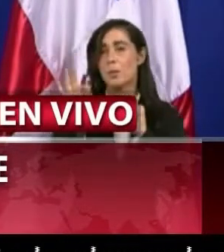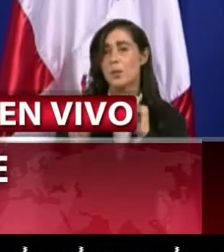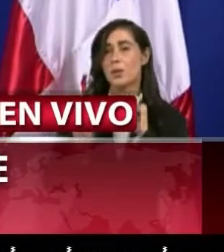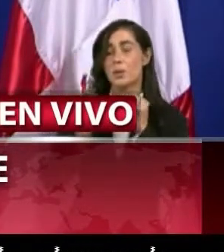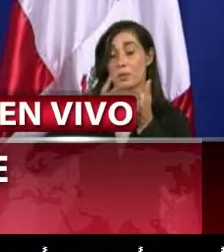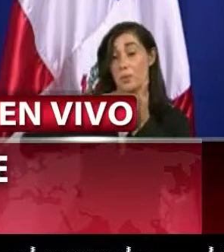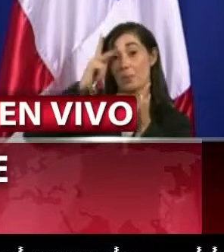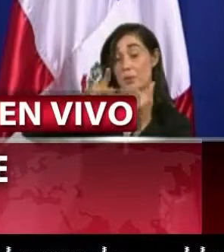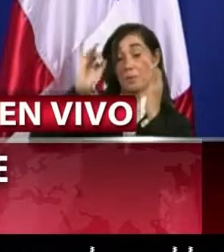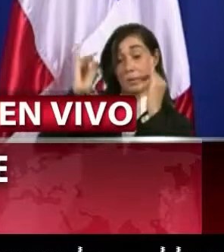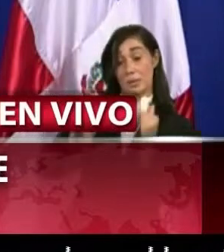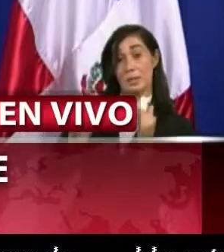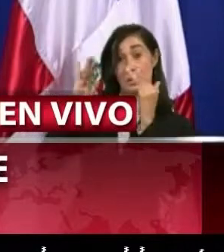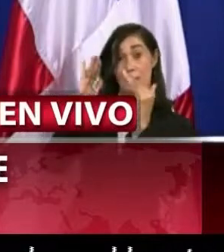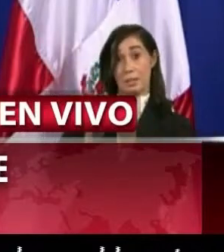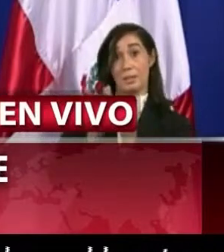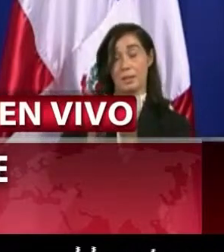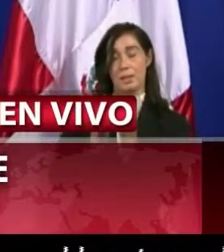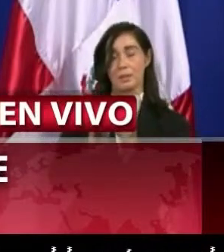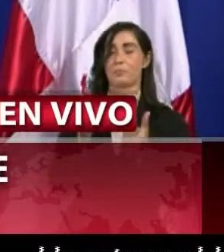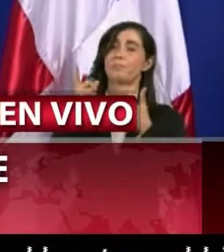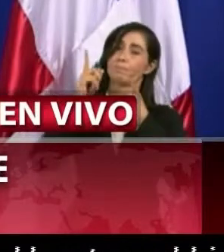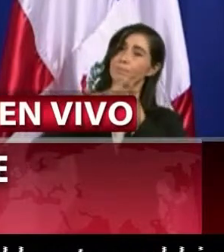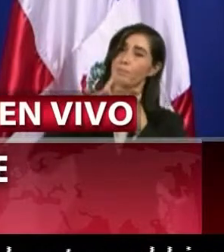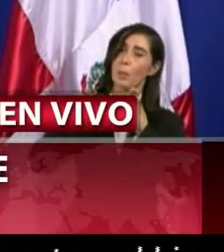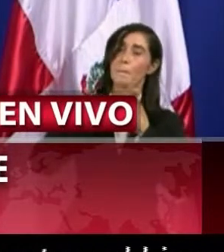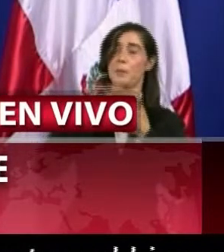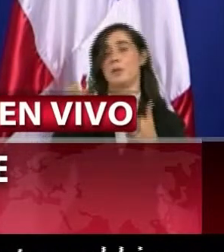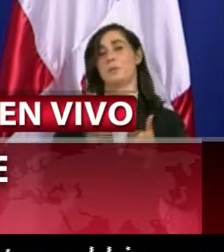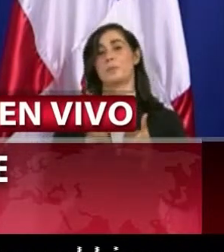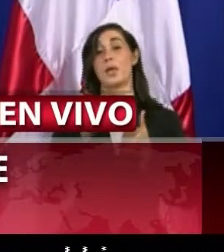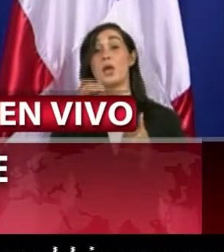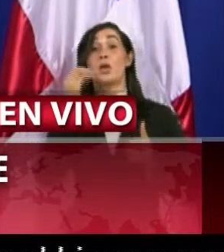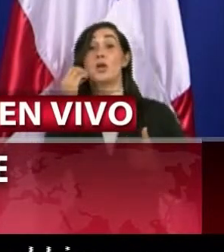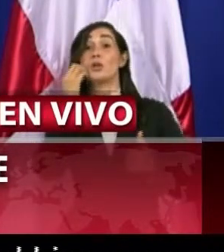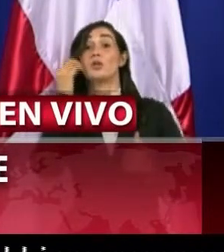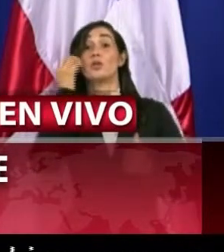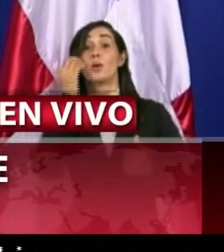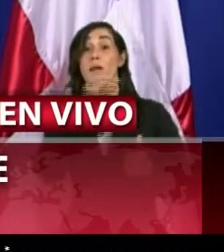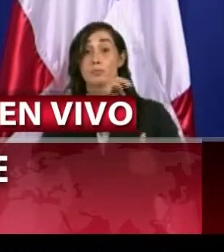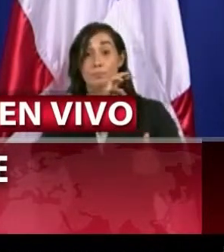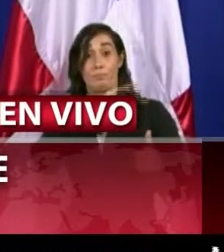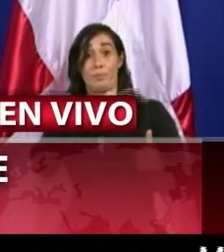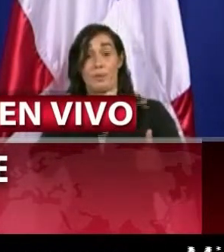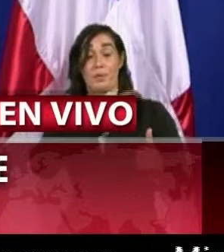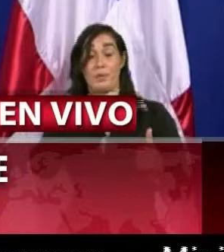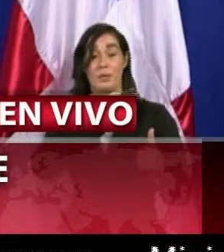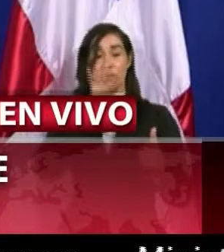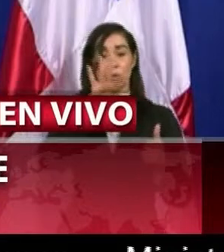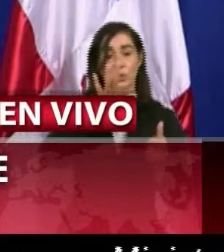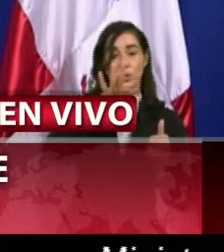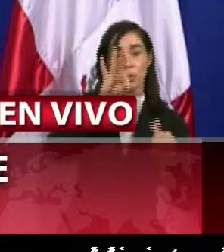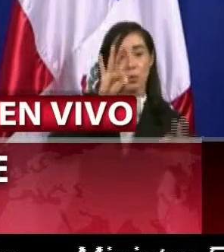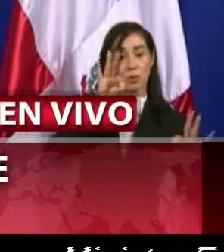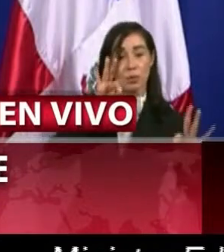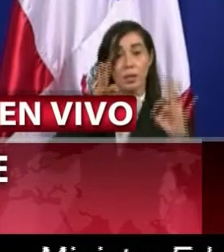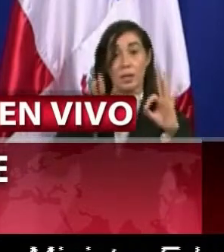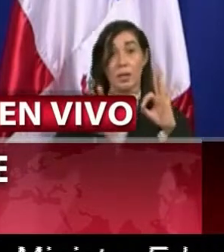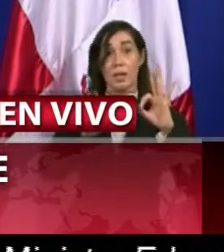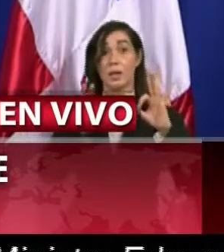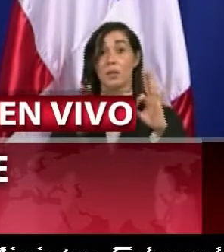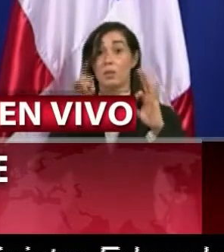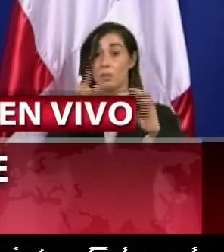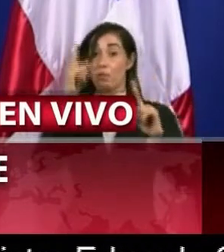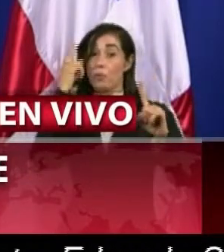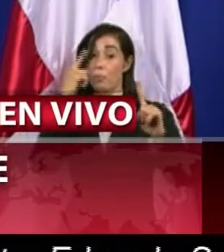programa Quédate en Casa. En primer lugar, los hogares beneficiados han sido elegidos de manera